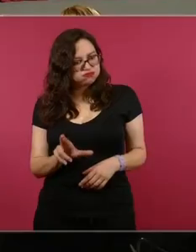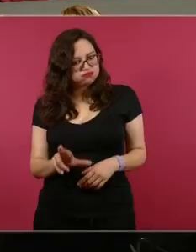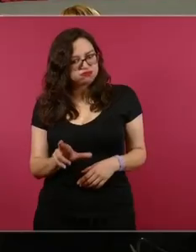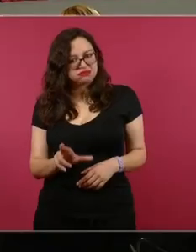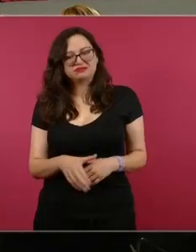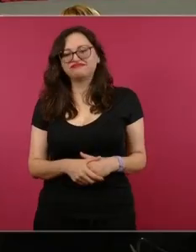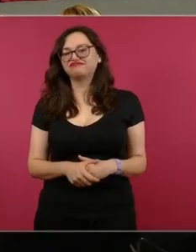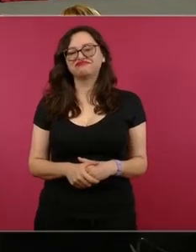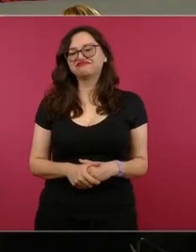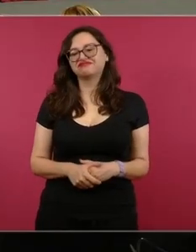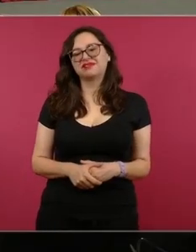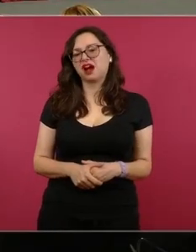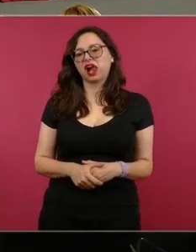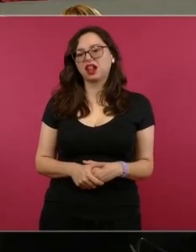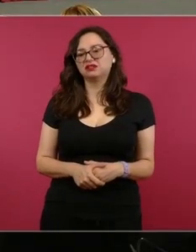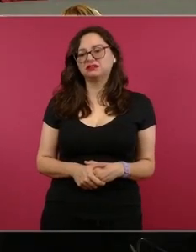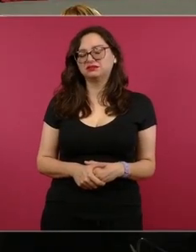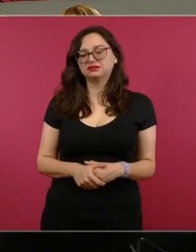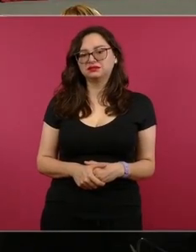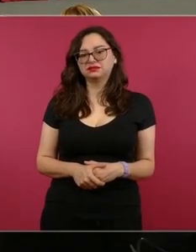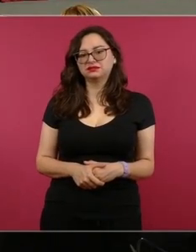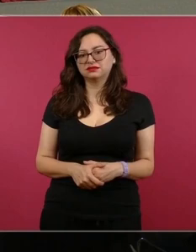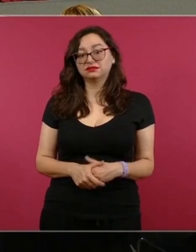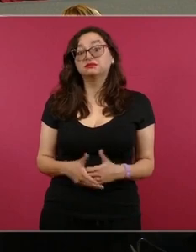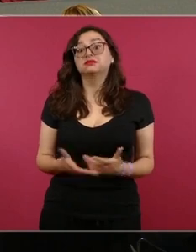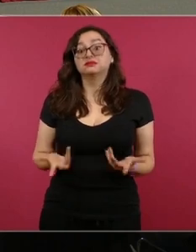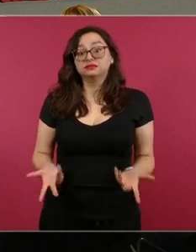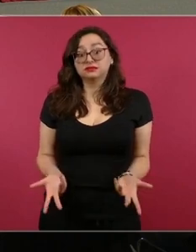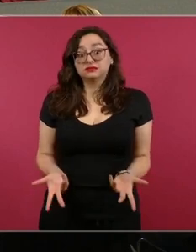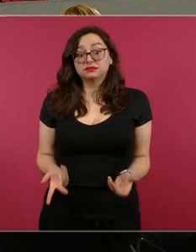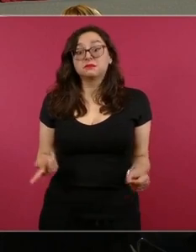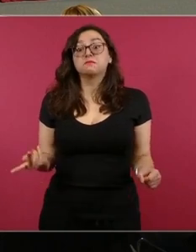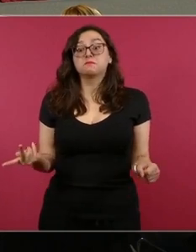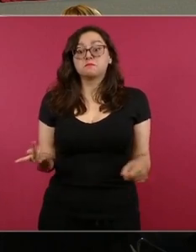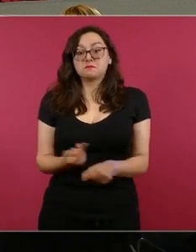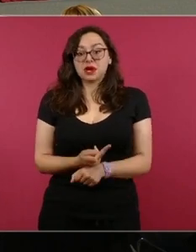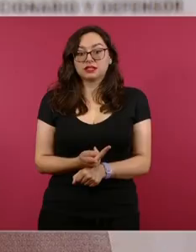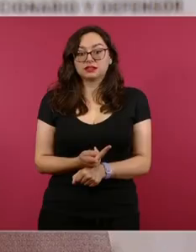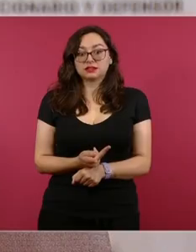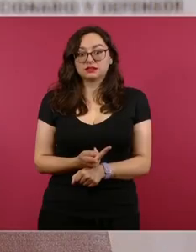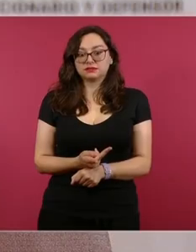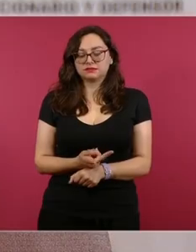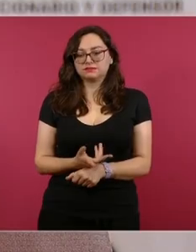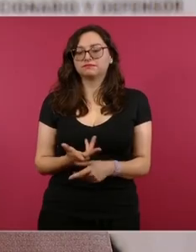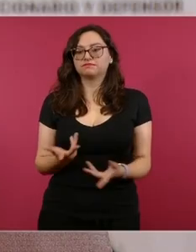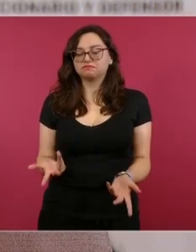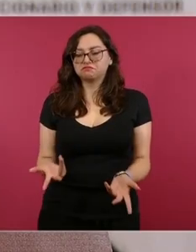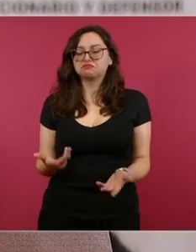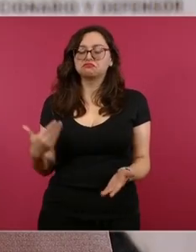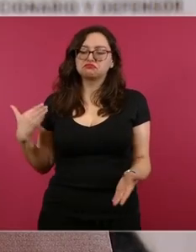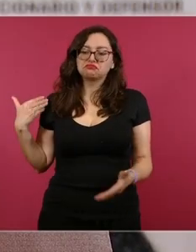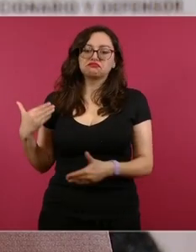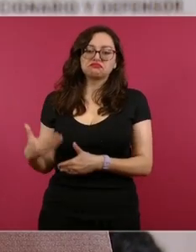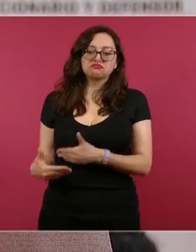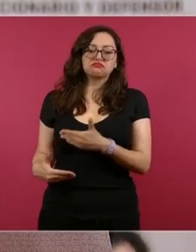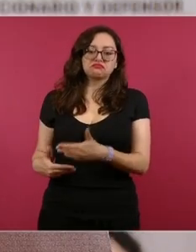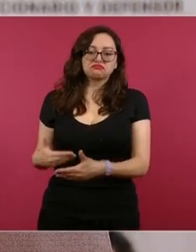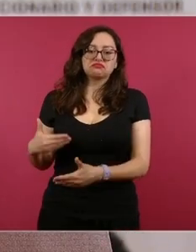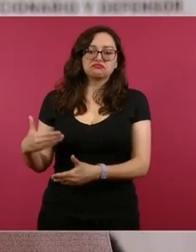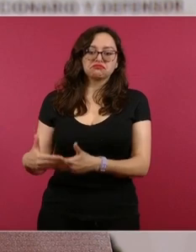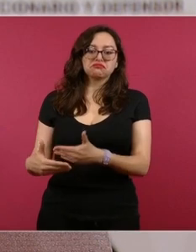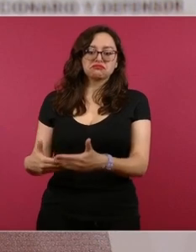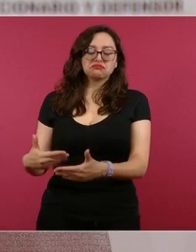este proceso humanitario. Desde entonces, el presidente de la República, entonces